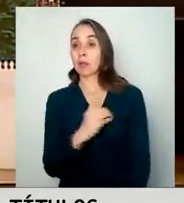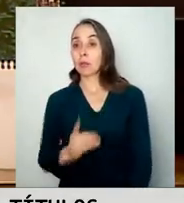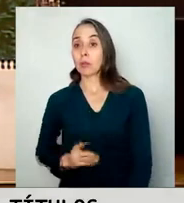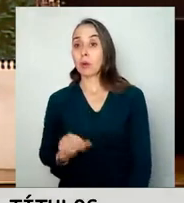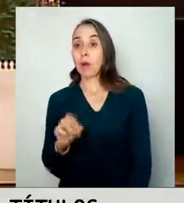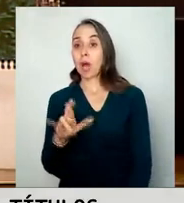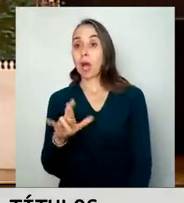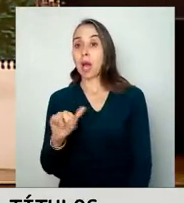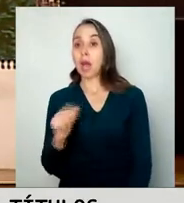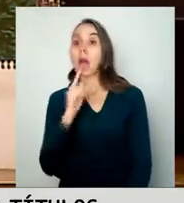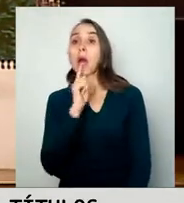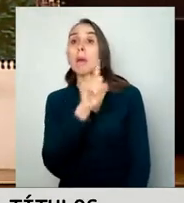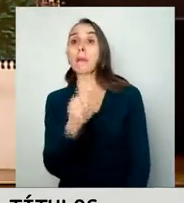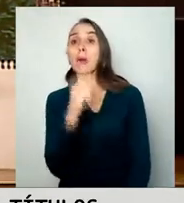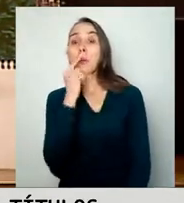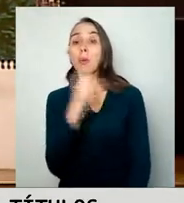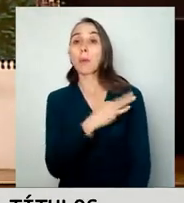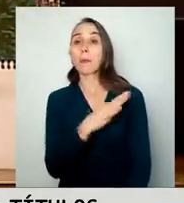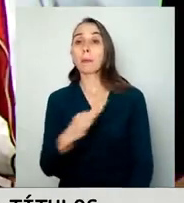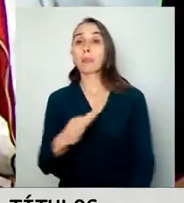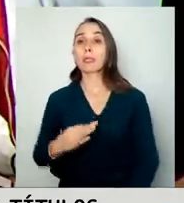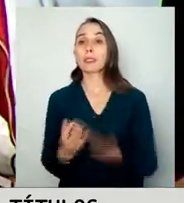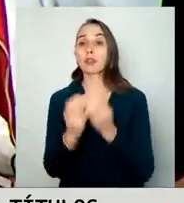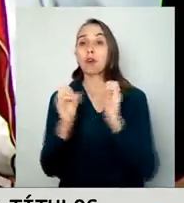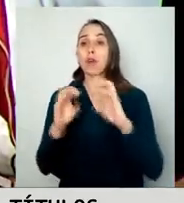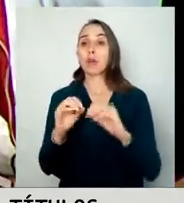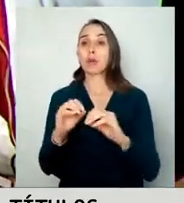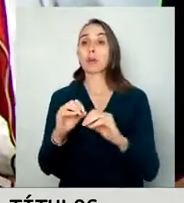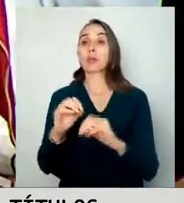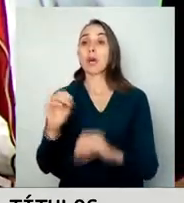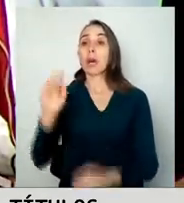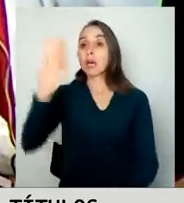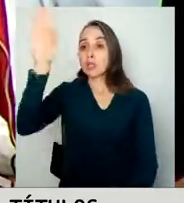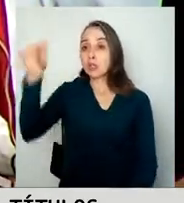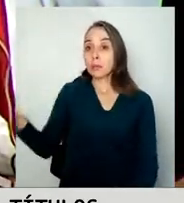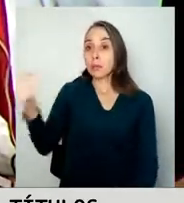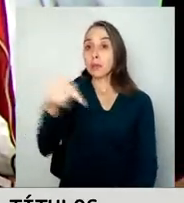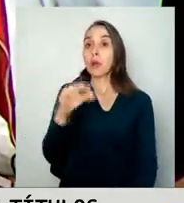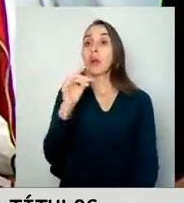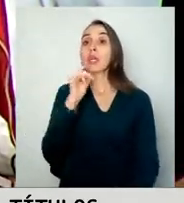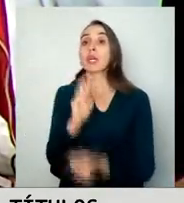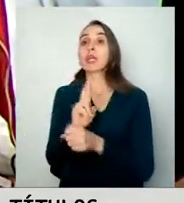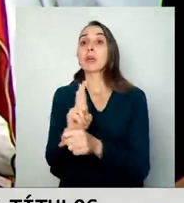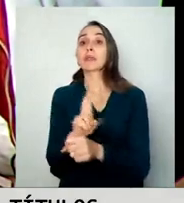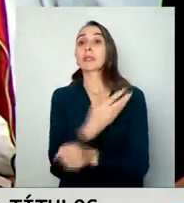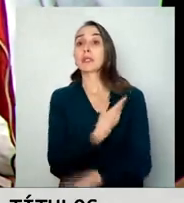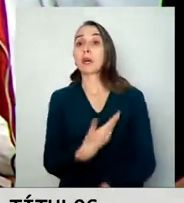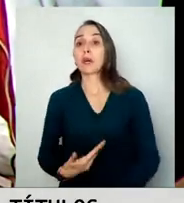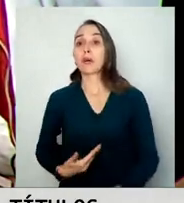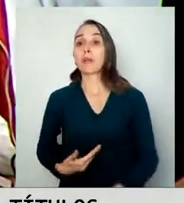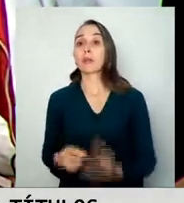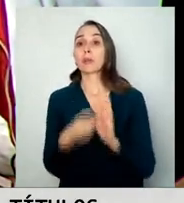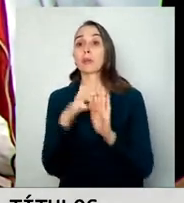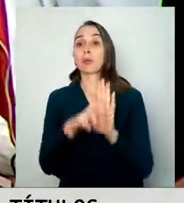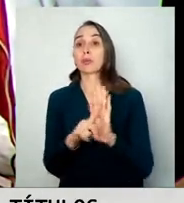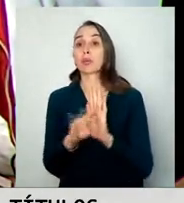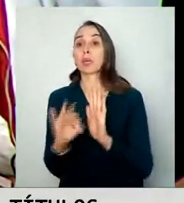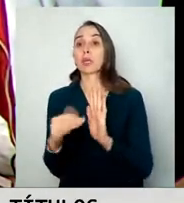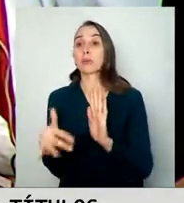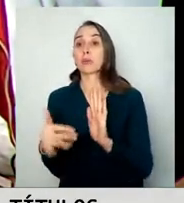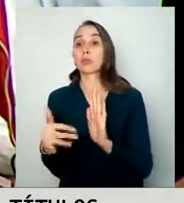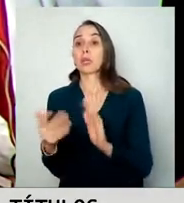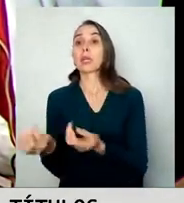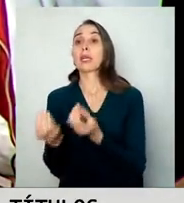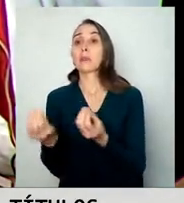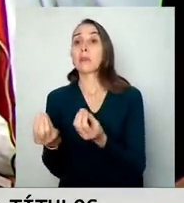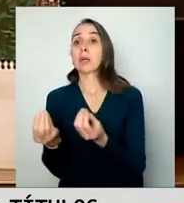el ministro de Educación no fue invitado o alguien del ejecutivo porque un proyecto que puede ser de especial importancia no sé si Qué pasó que no